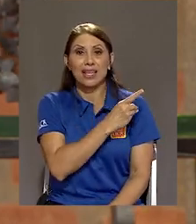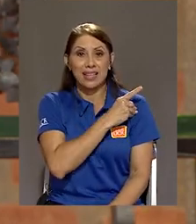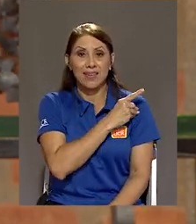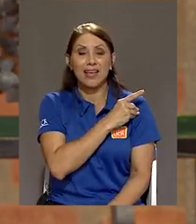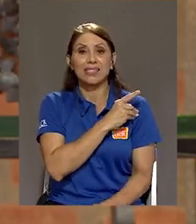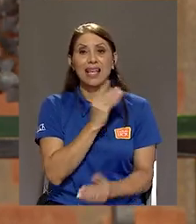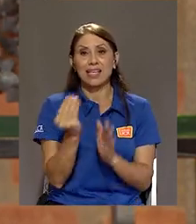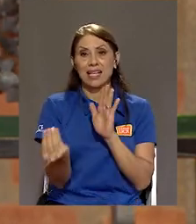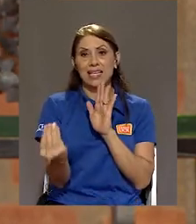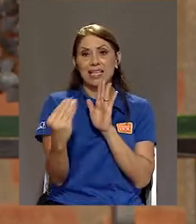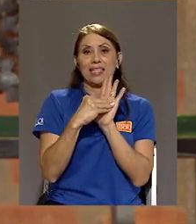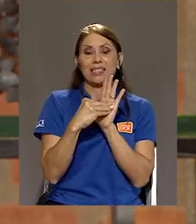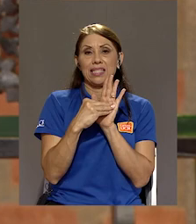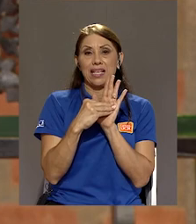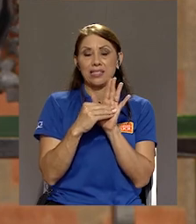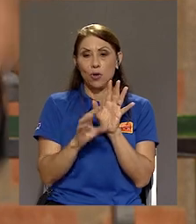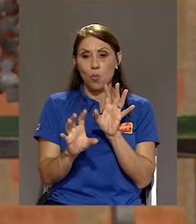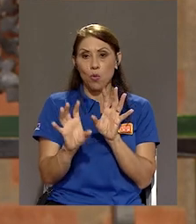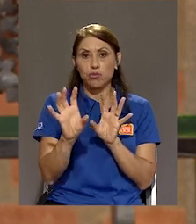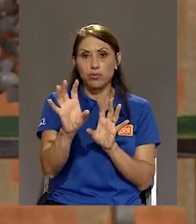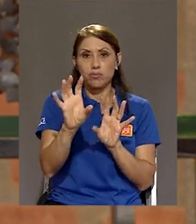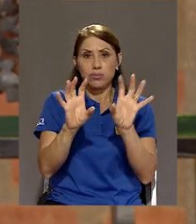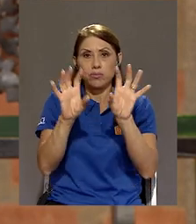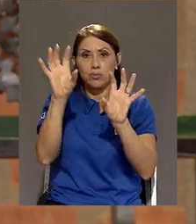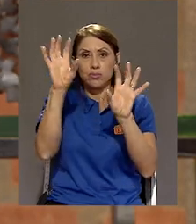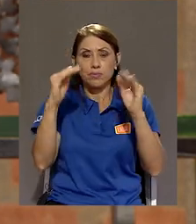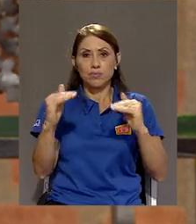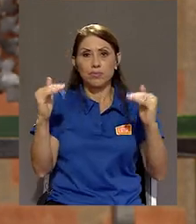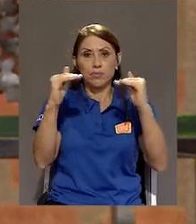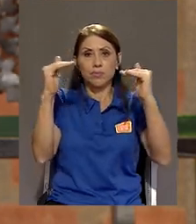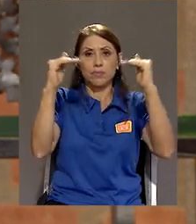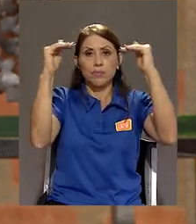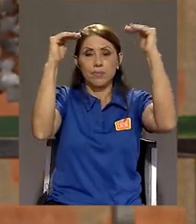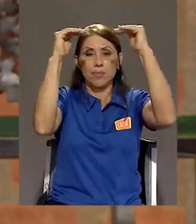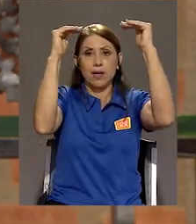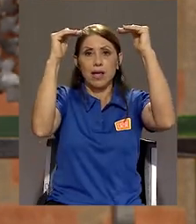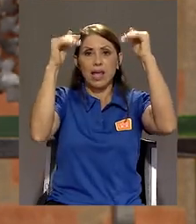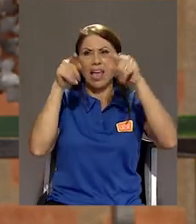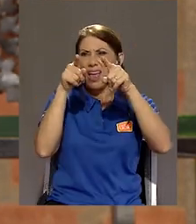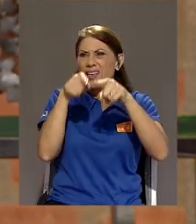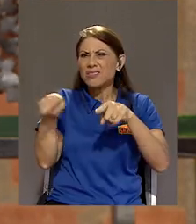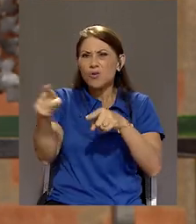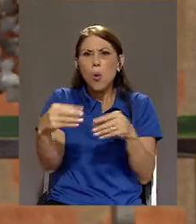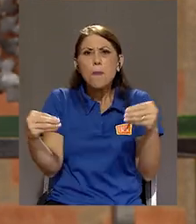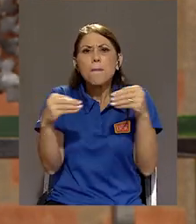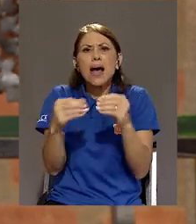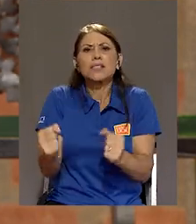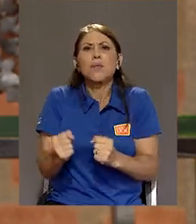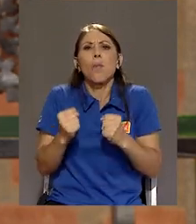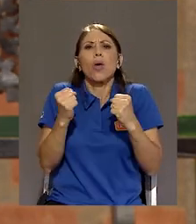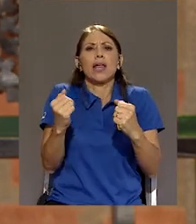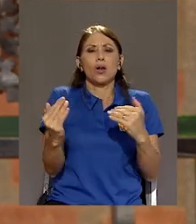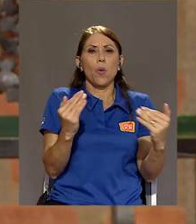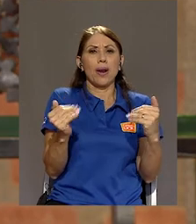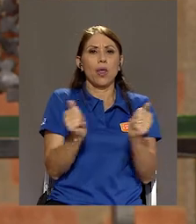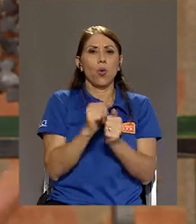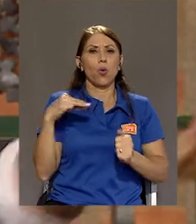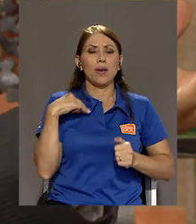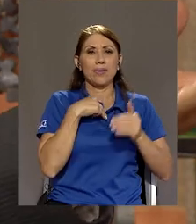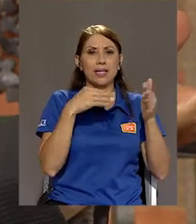una jerarquía ministerial, de pronto tienen más poder que el ministro. Y entonces el